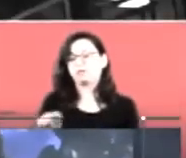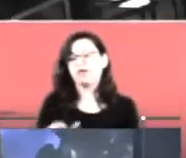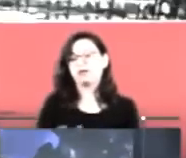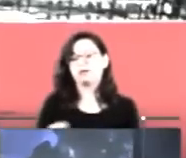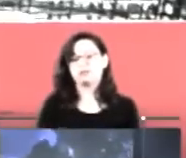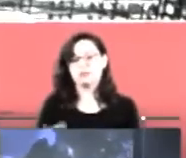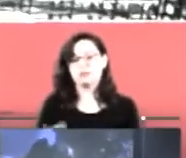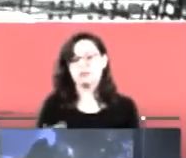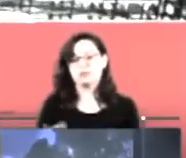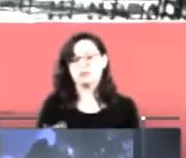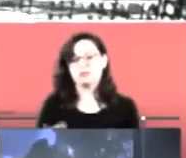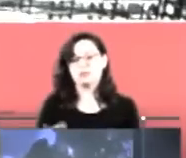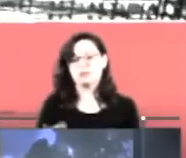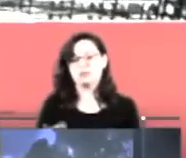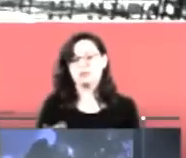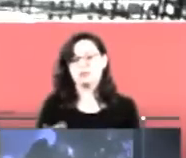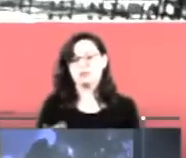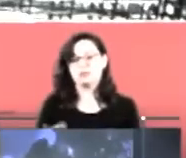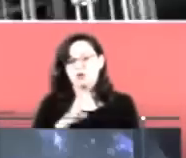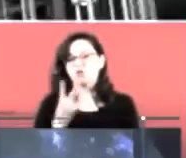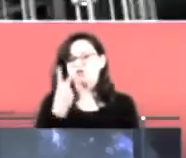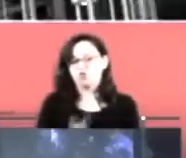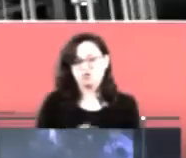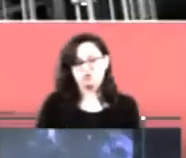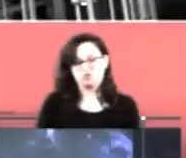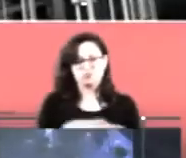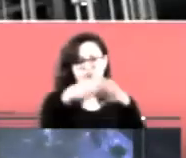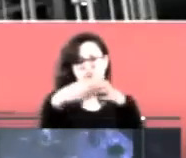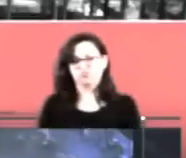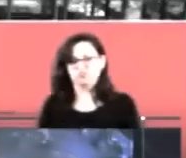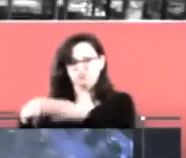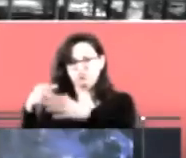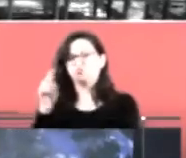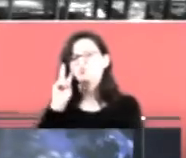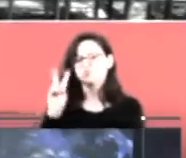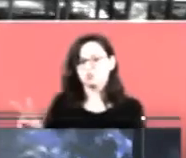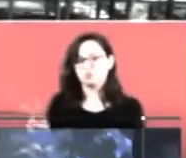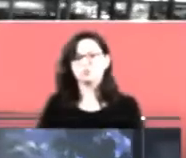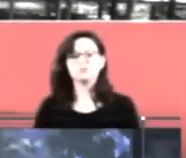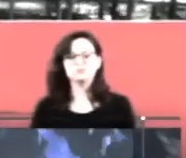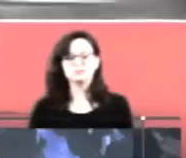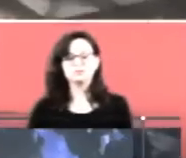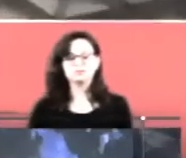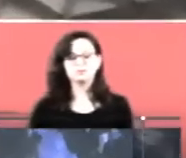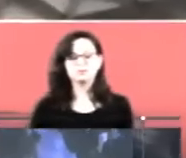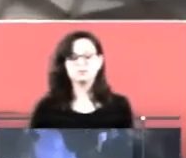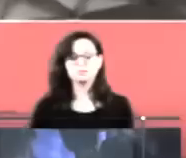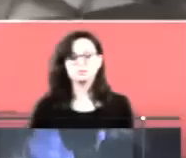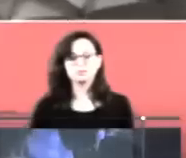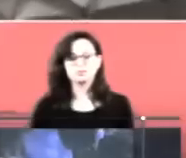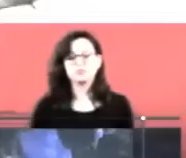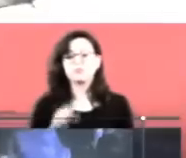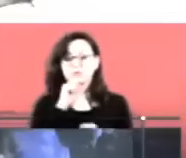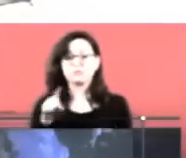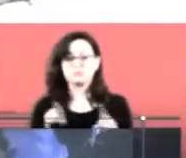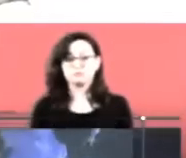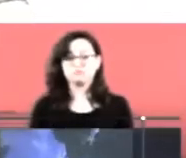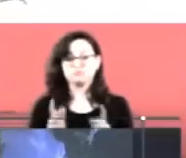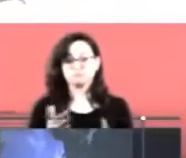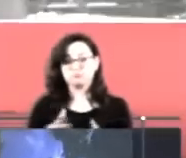de detalle, salir a la procura a comprar todos los equipos en el mundo, estamos hablando de más de 90.000